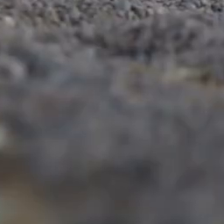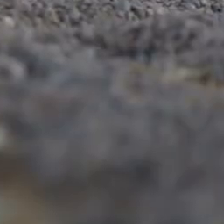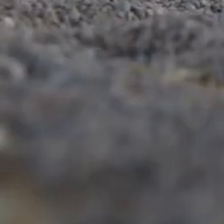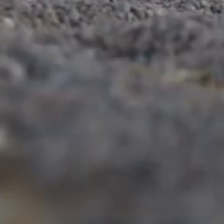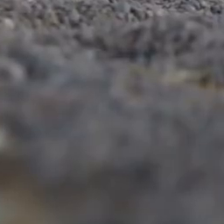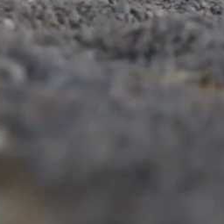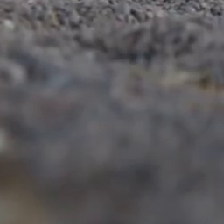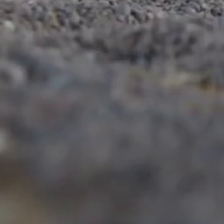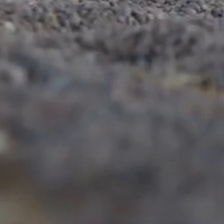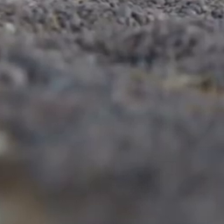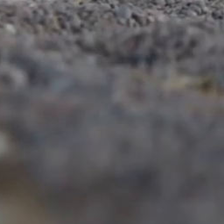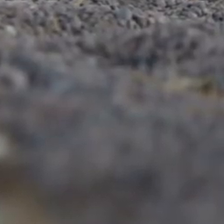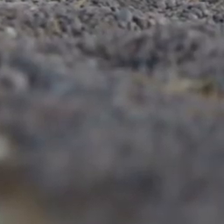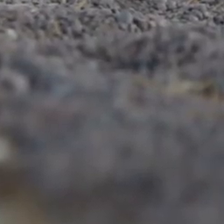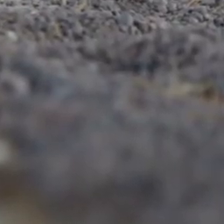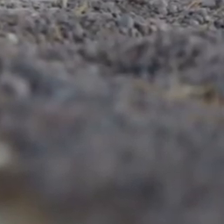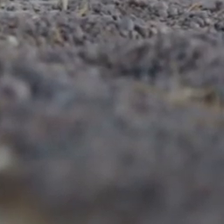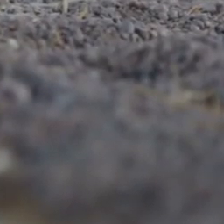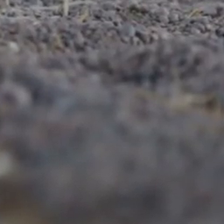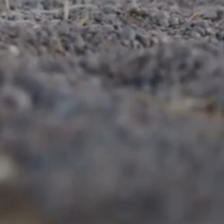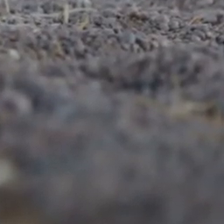favorezca.